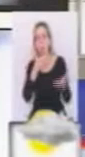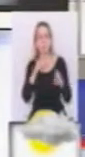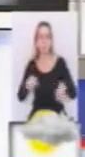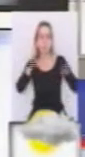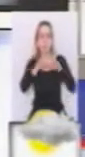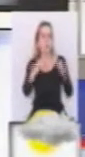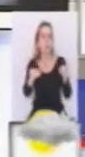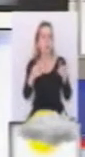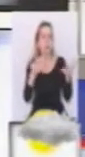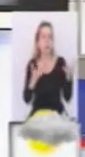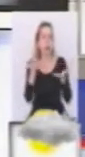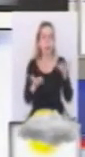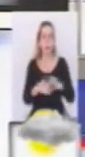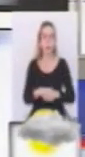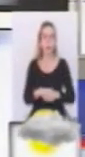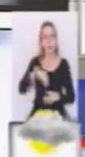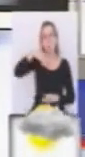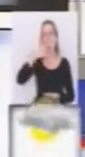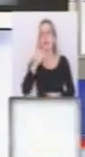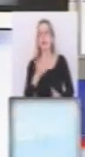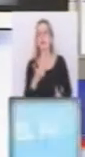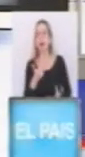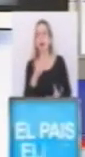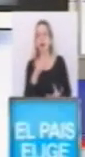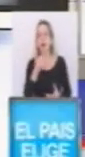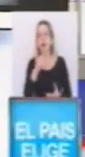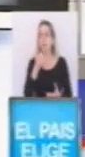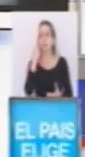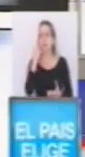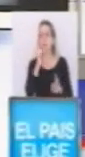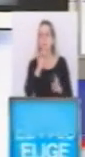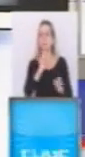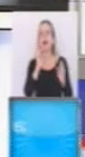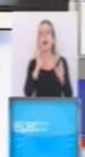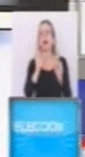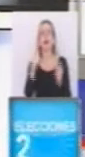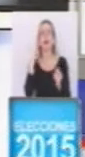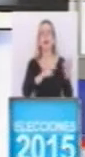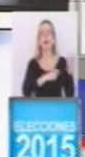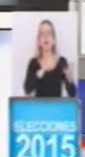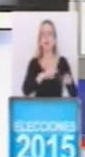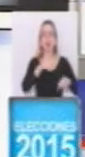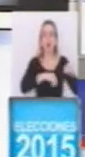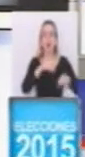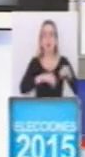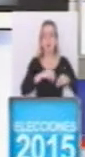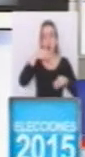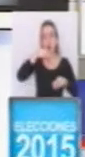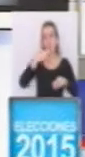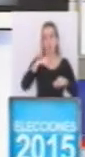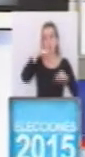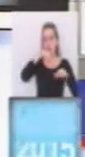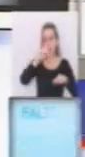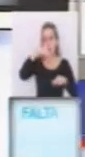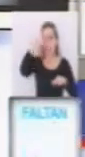también podría decir, mirá, por el documento programático que yo tengo, el que más se acerca a esto es tal.